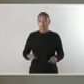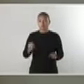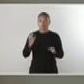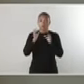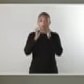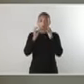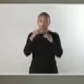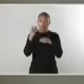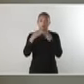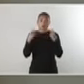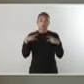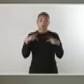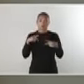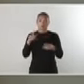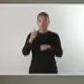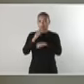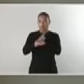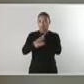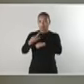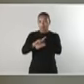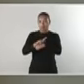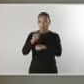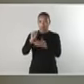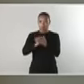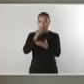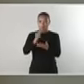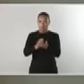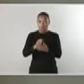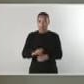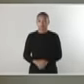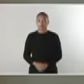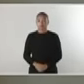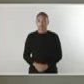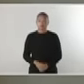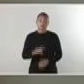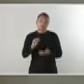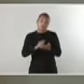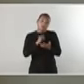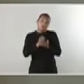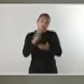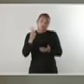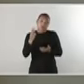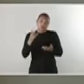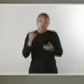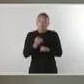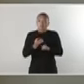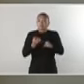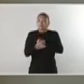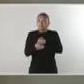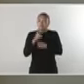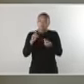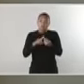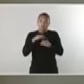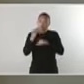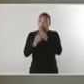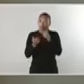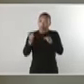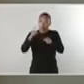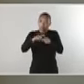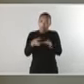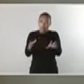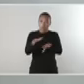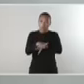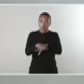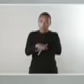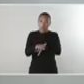comunidad lésbico gay en Tamaulipas Tamaulipas necesita ser un estado donde seamos todos incluyentes y